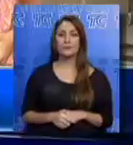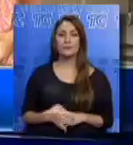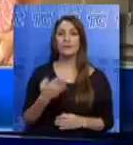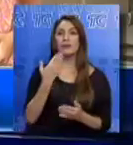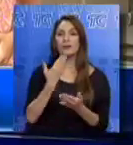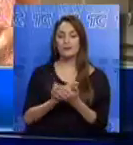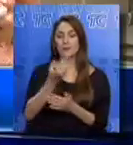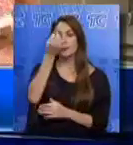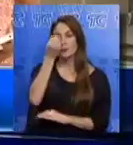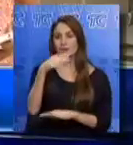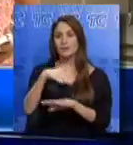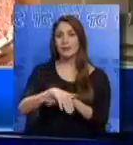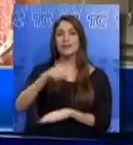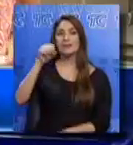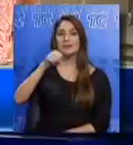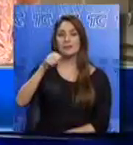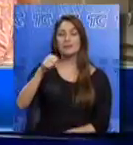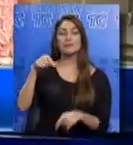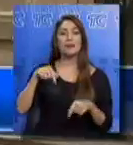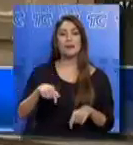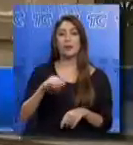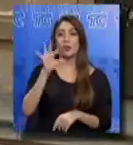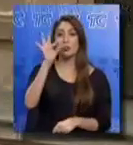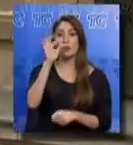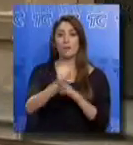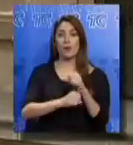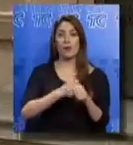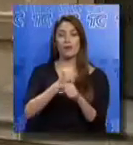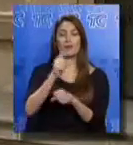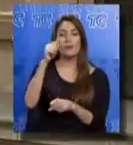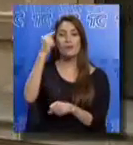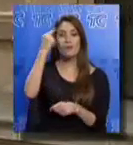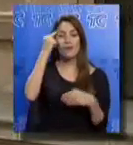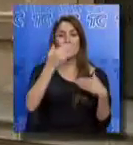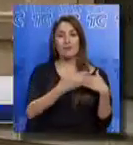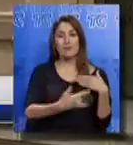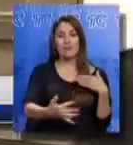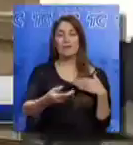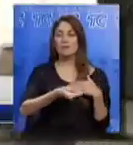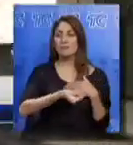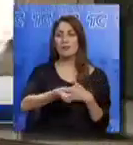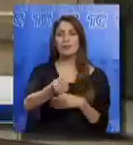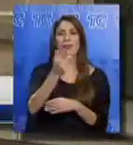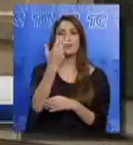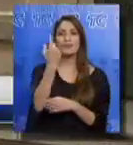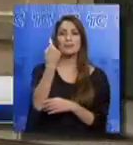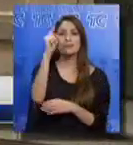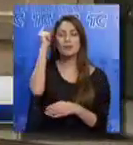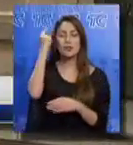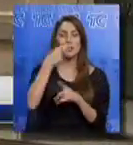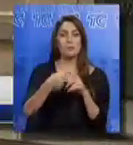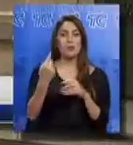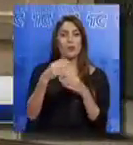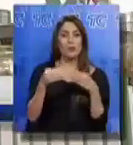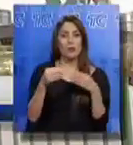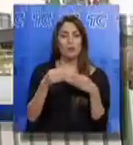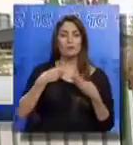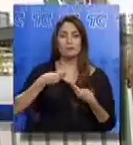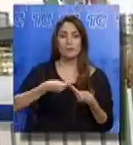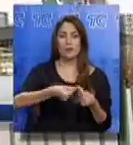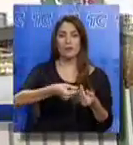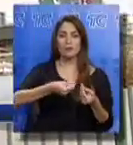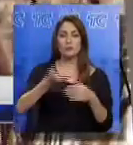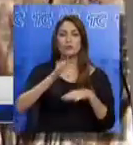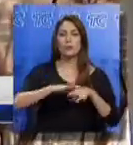Gracias, buenas tardes. Pues sí, en los últimos 9 años el gobierno nacional invirtió más de 13,5 millones de dólares en el área